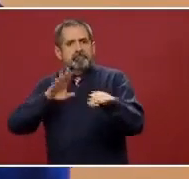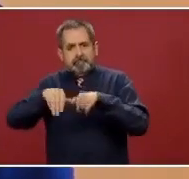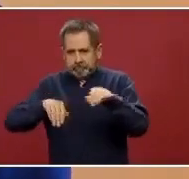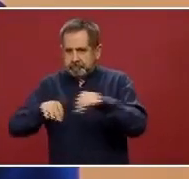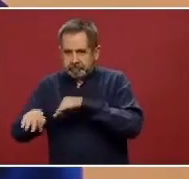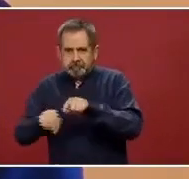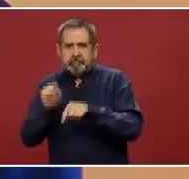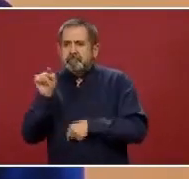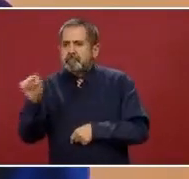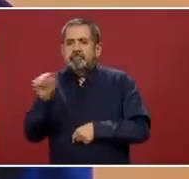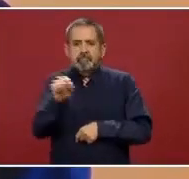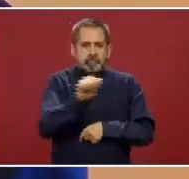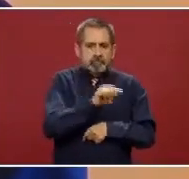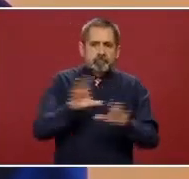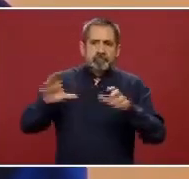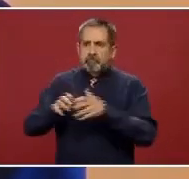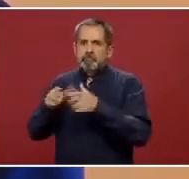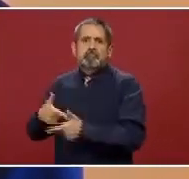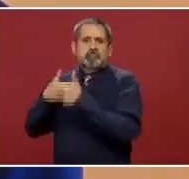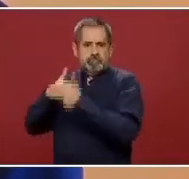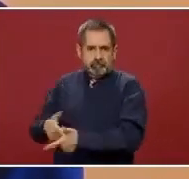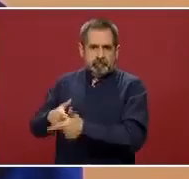el funcionamiento de la institución.